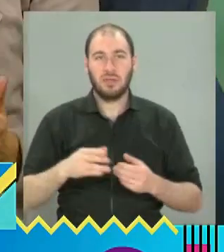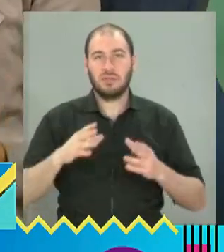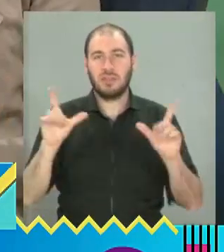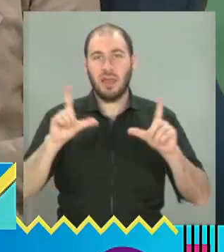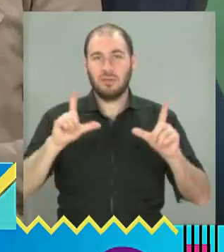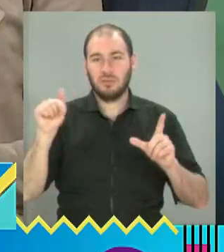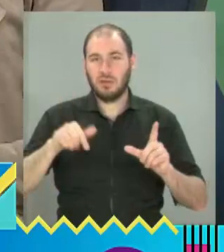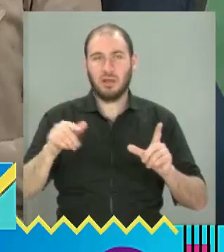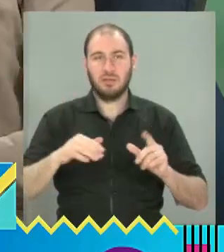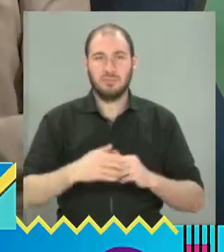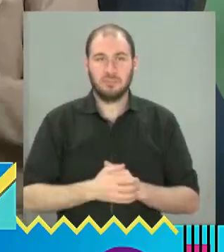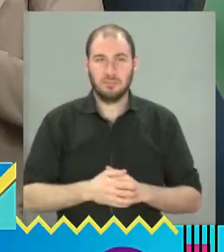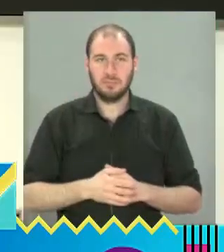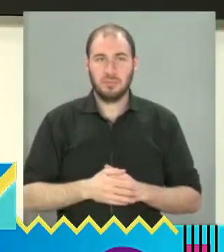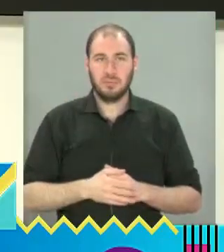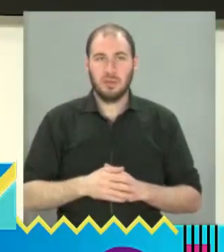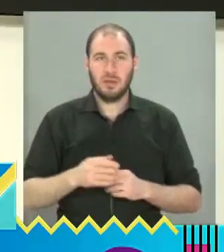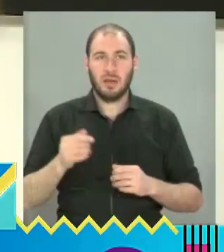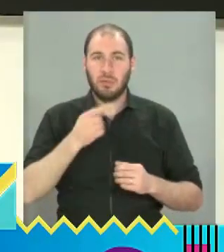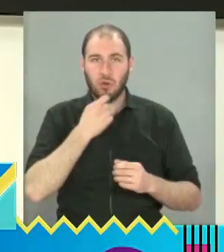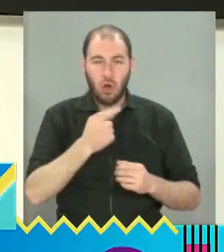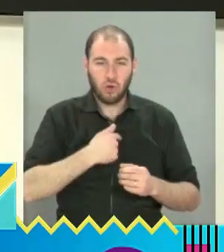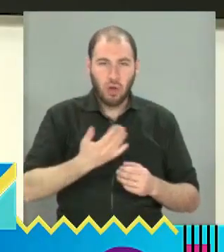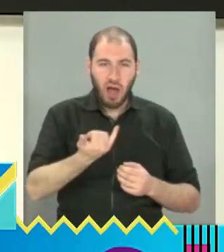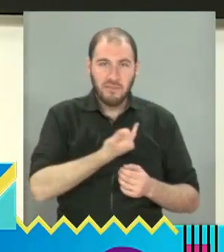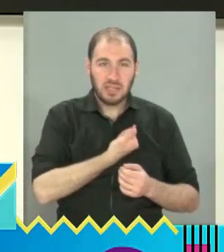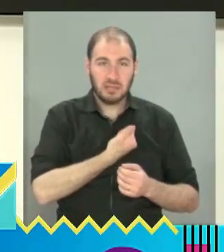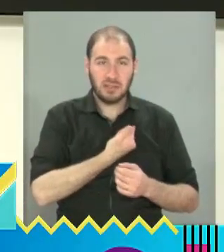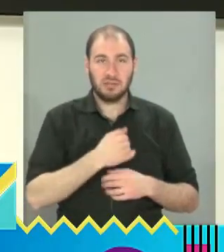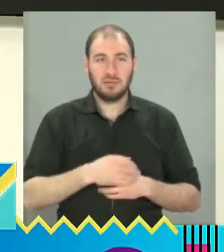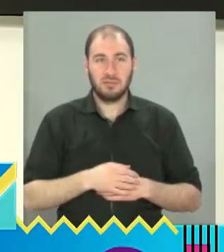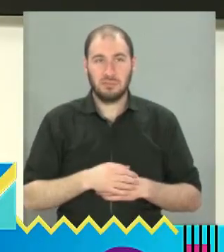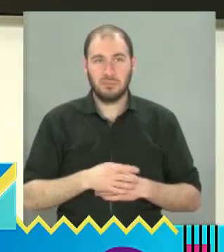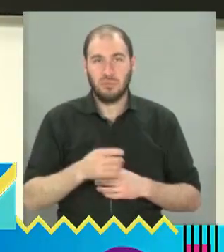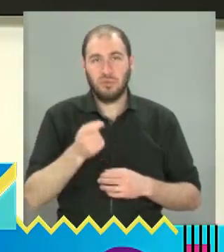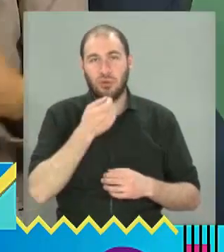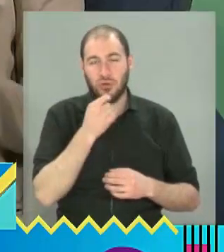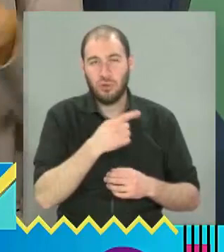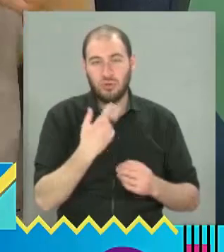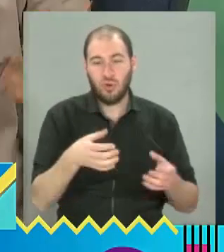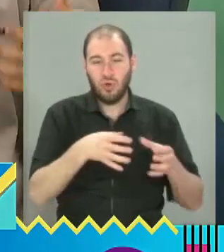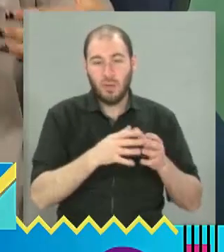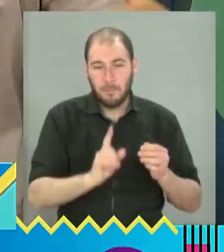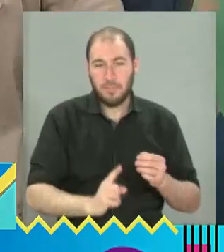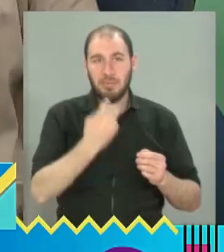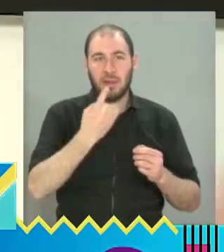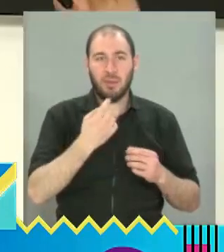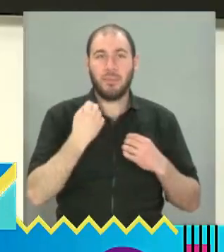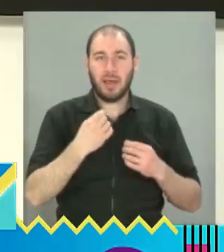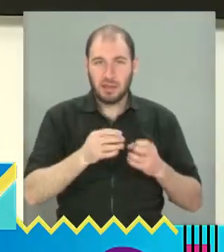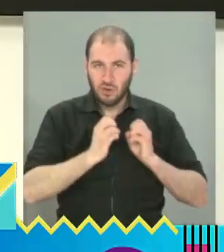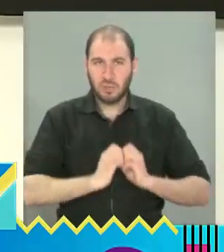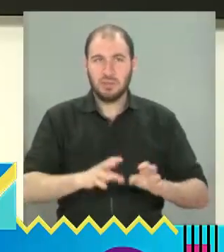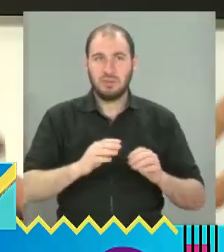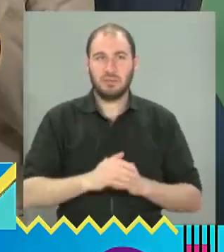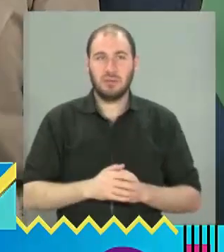y ya están... Claro. O sea, no alcanzamos a tomar conocimiento nosotros, que somos, digamos, los organismos que por ahí primero para arrancar,